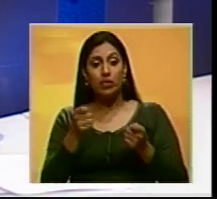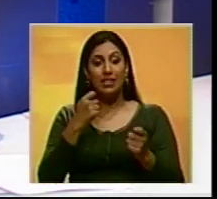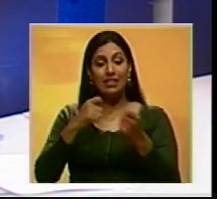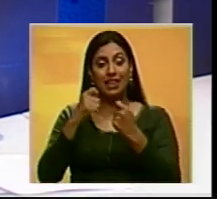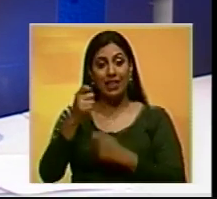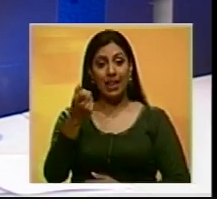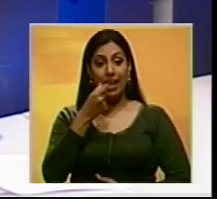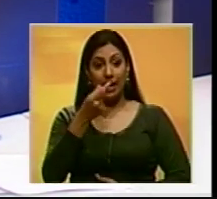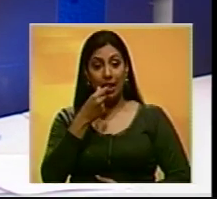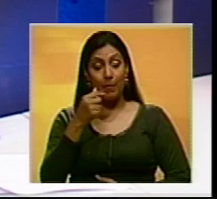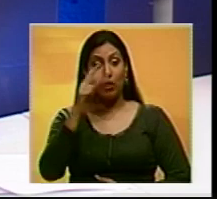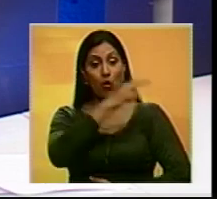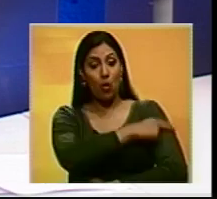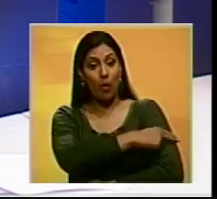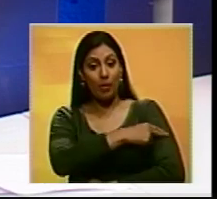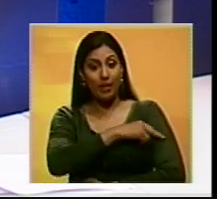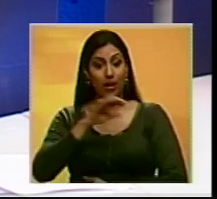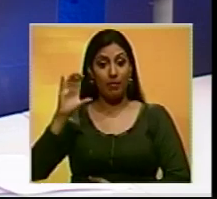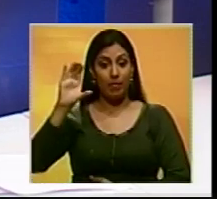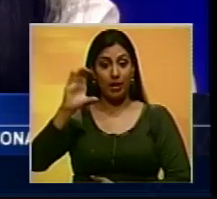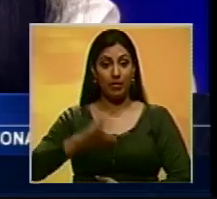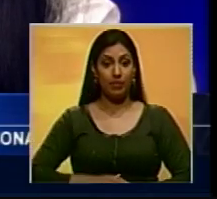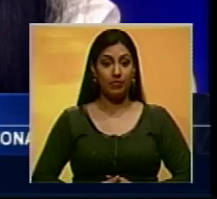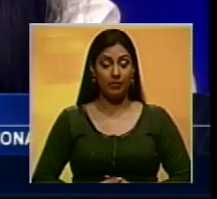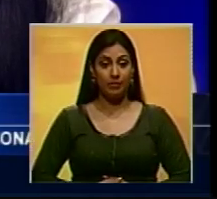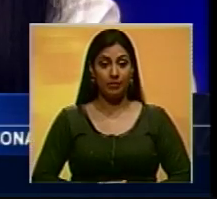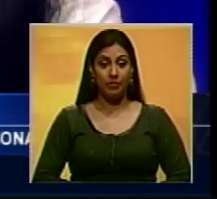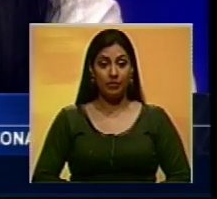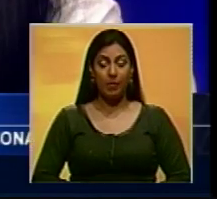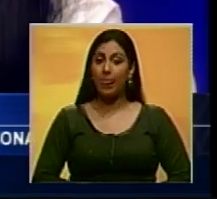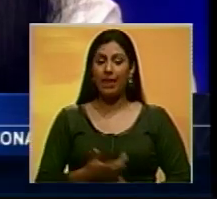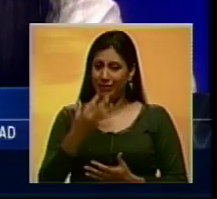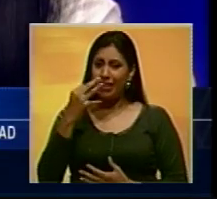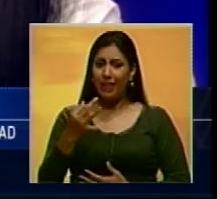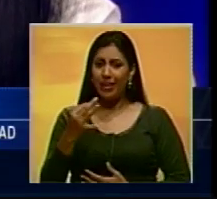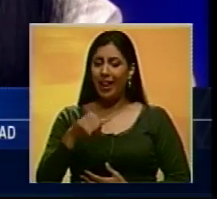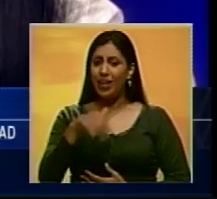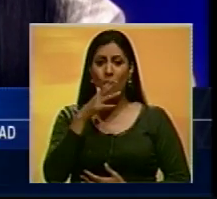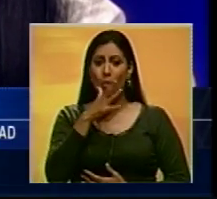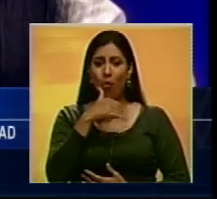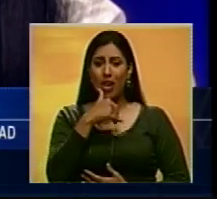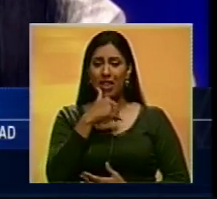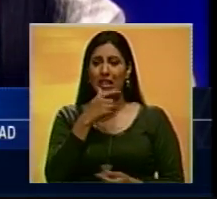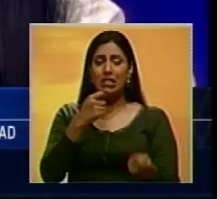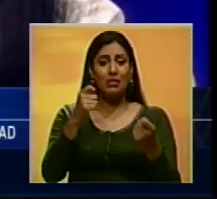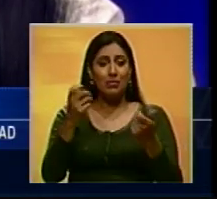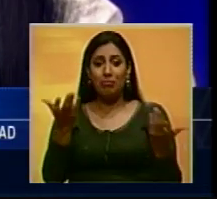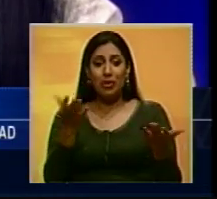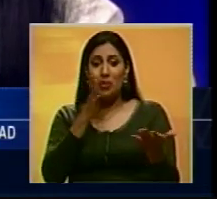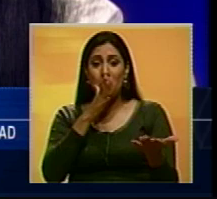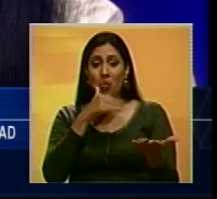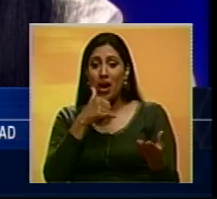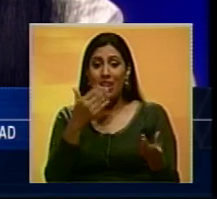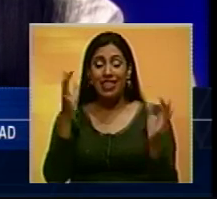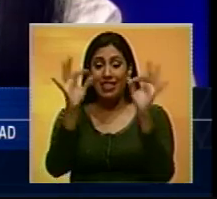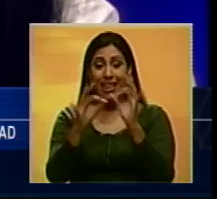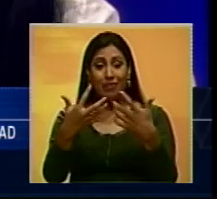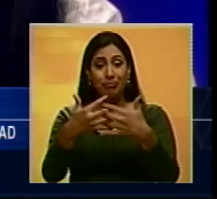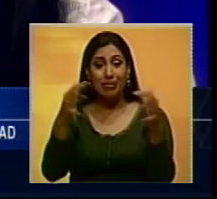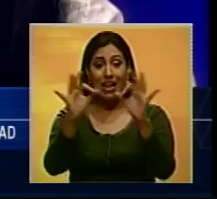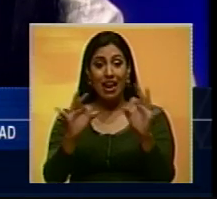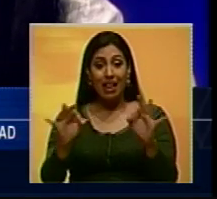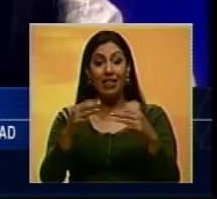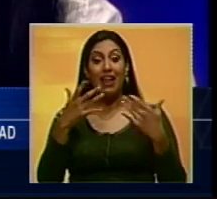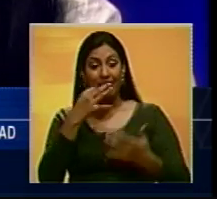distribución de medicamentos en los hospitales del país. La realidad es que aquí no hay nada que distribuir porque no se está produciendo nada. Y